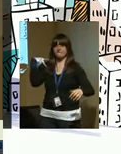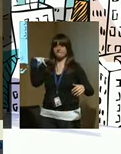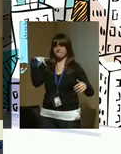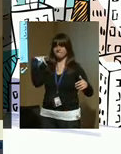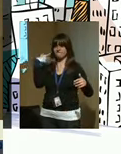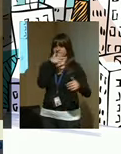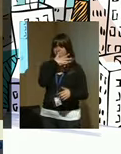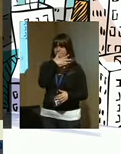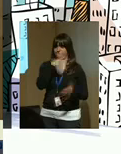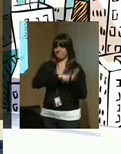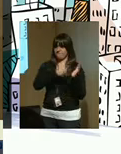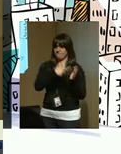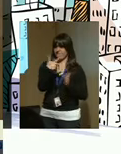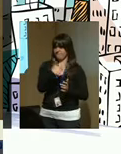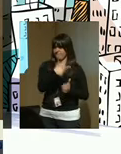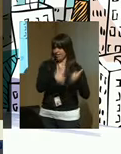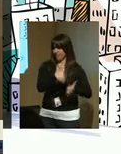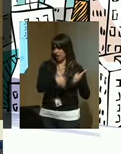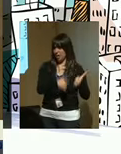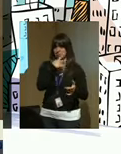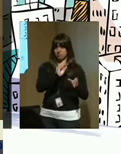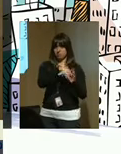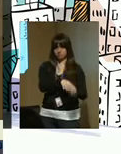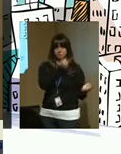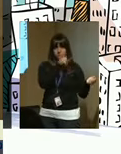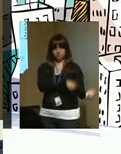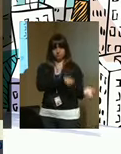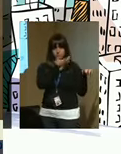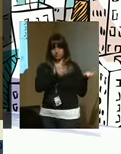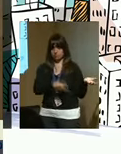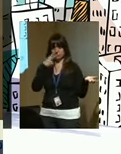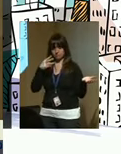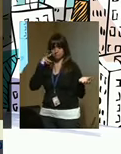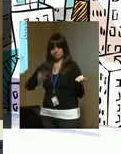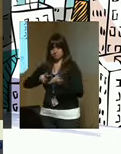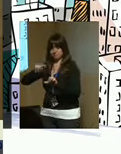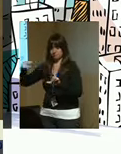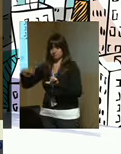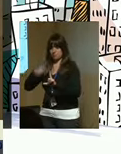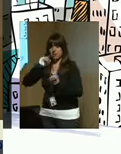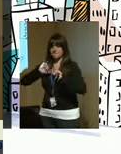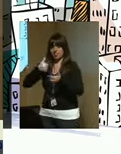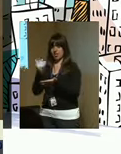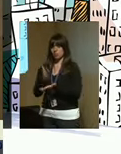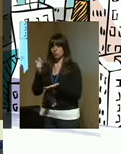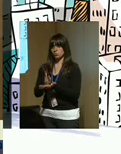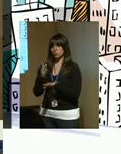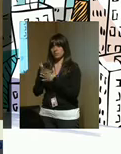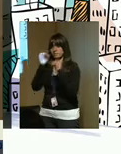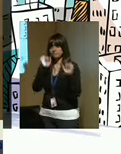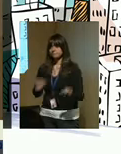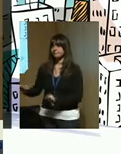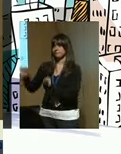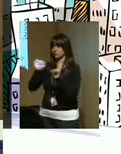si entran en nuestro Facebook, en nuestra página, van a ver que ya empiezan los cursos de la Fiscalía y Defensoría, y ahora que termina la